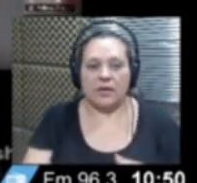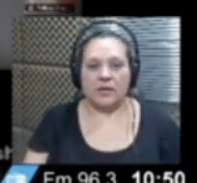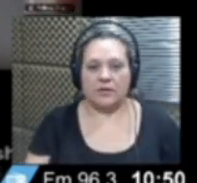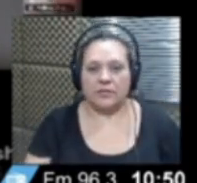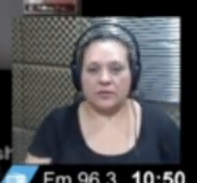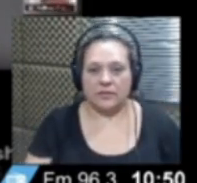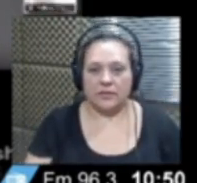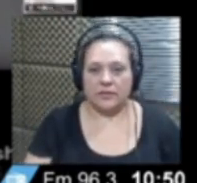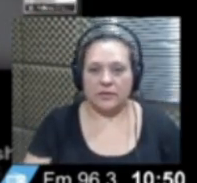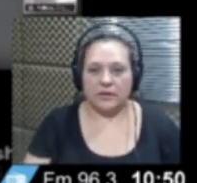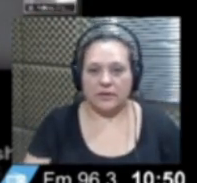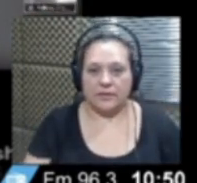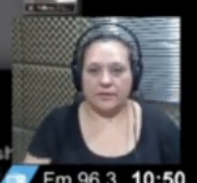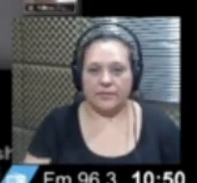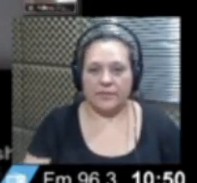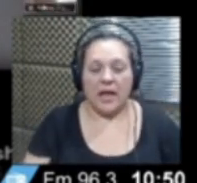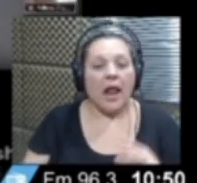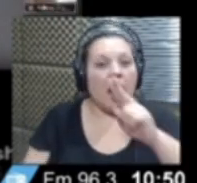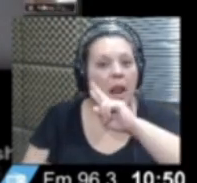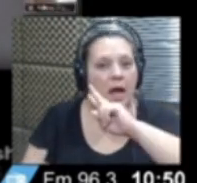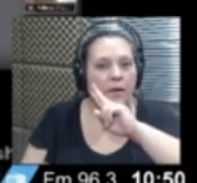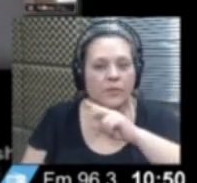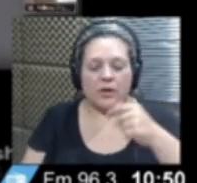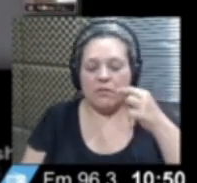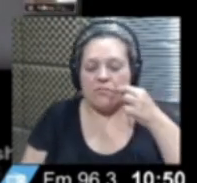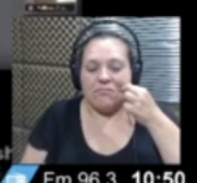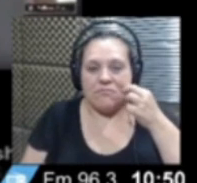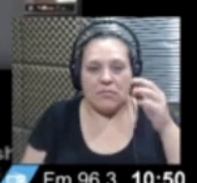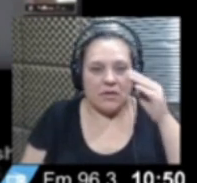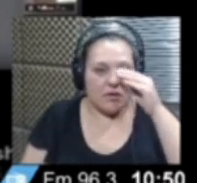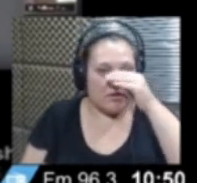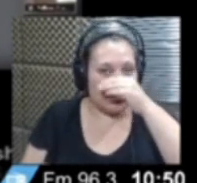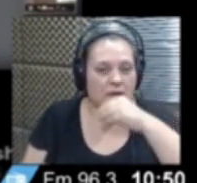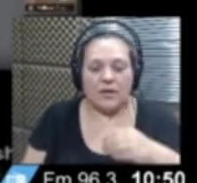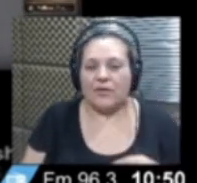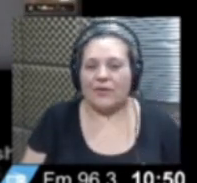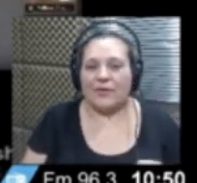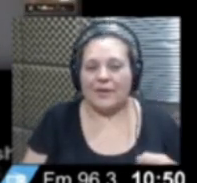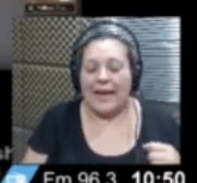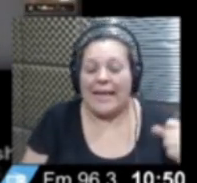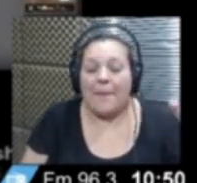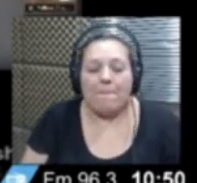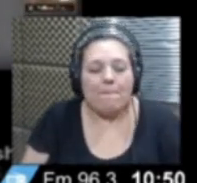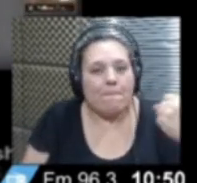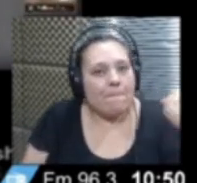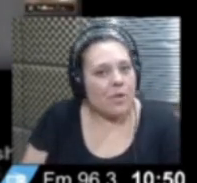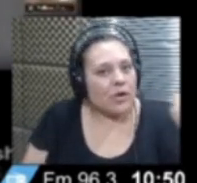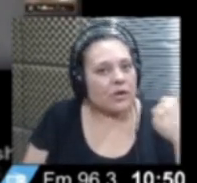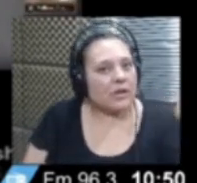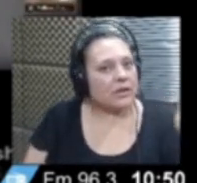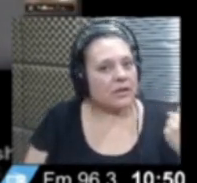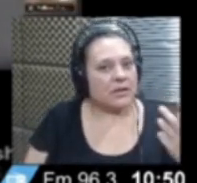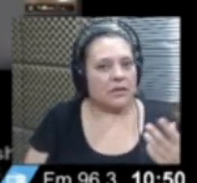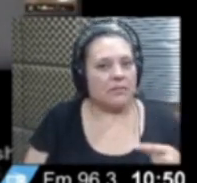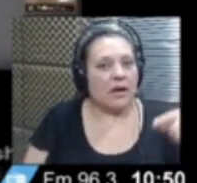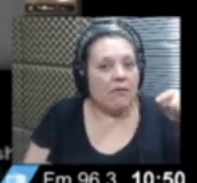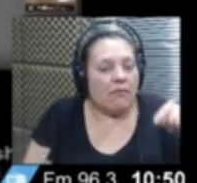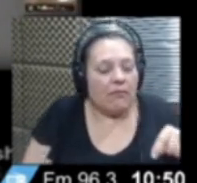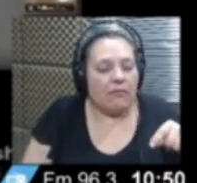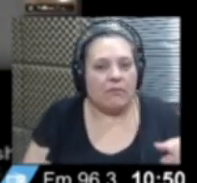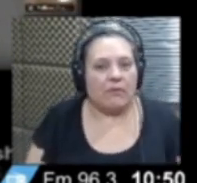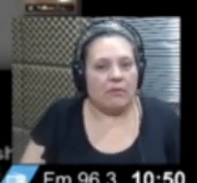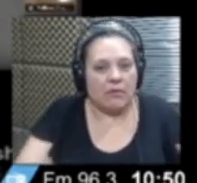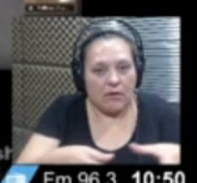cumplen un rol fundamental. Son las mujeres, nuestras mujeres cumplen un rol fundamental, que si bien